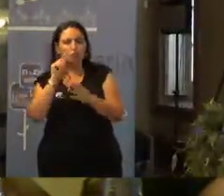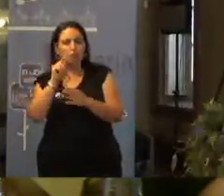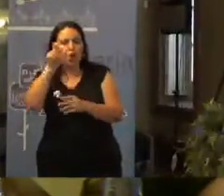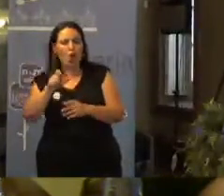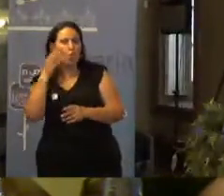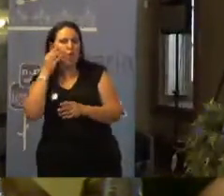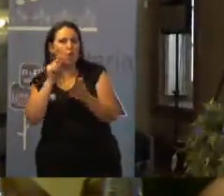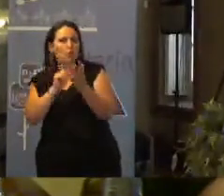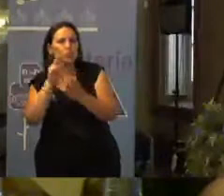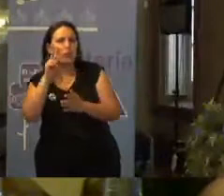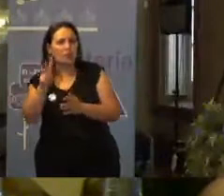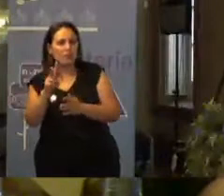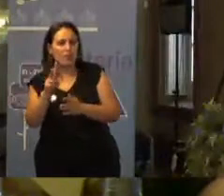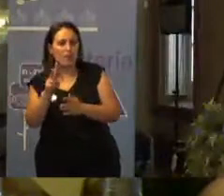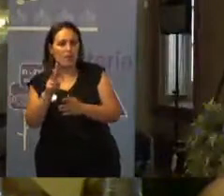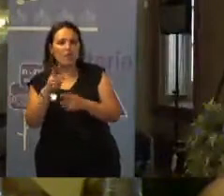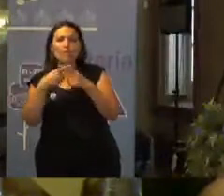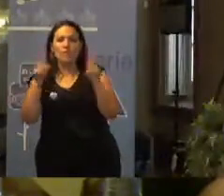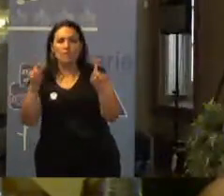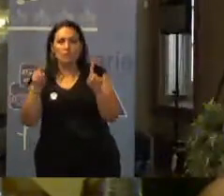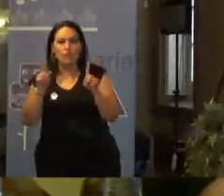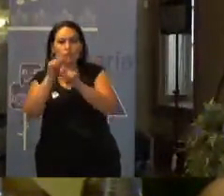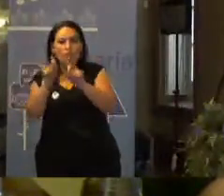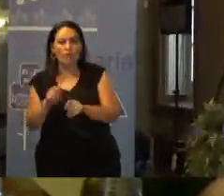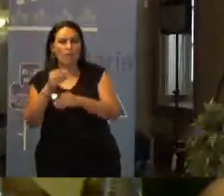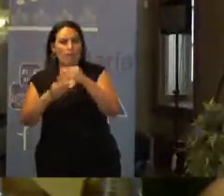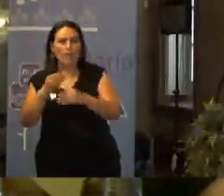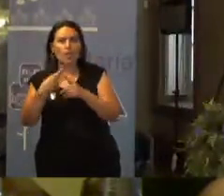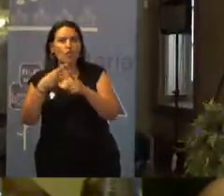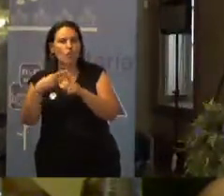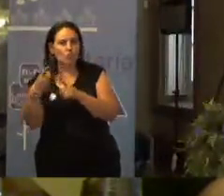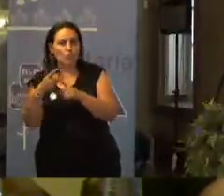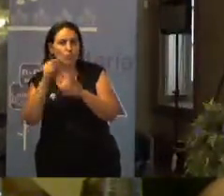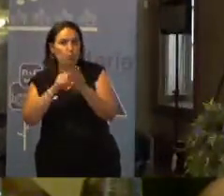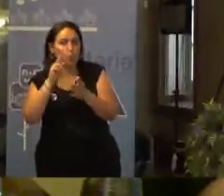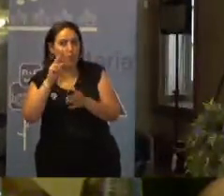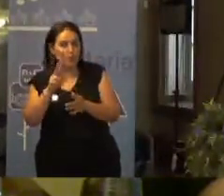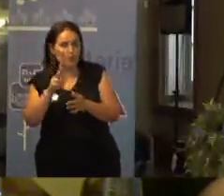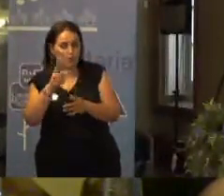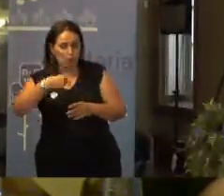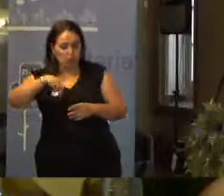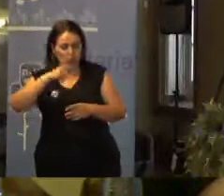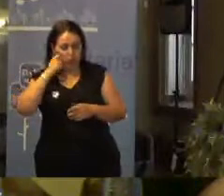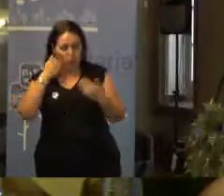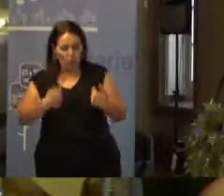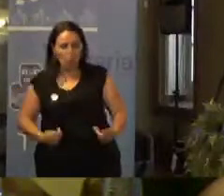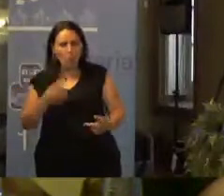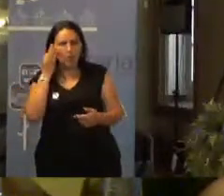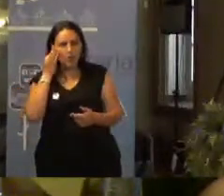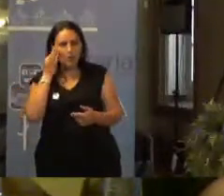as cousas, e que esa maneira diferente de ver e de facer as cousas que temos as mulleres